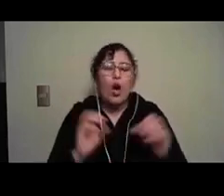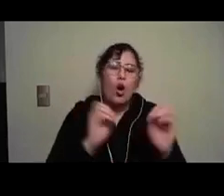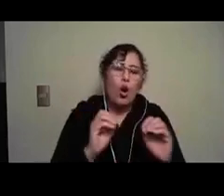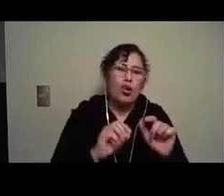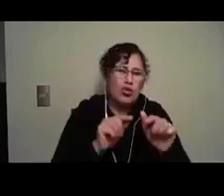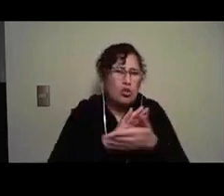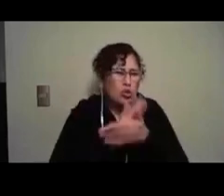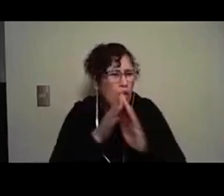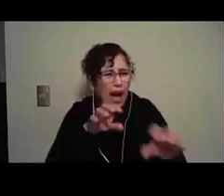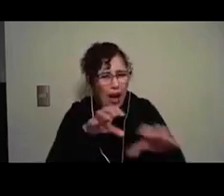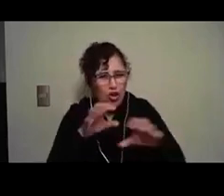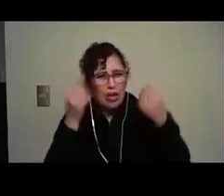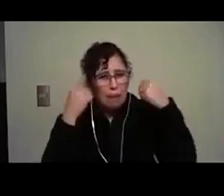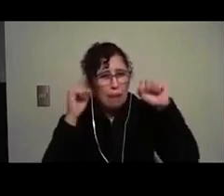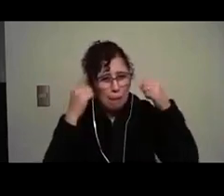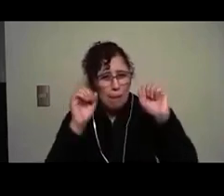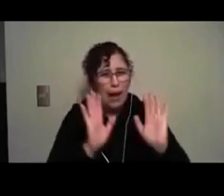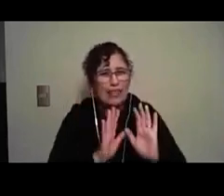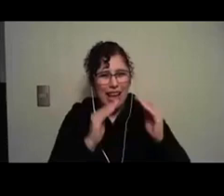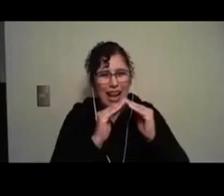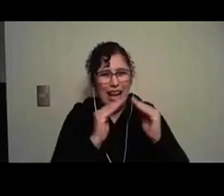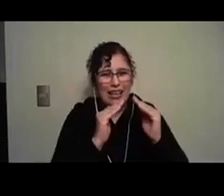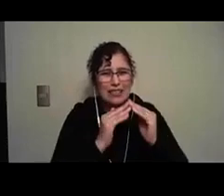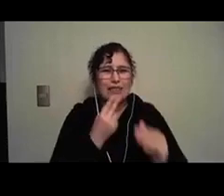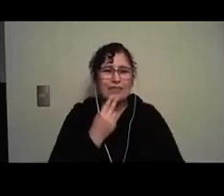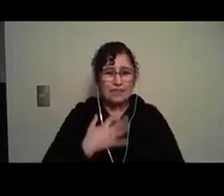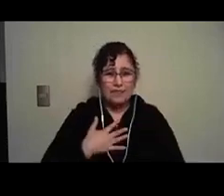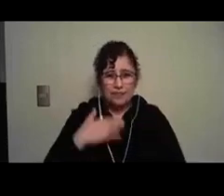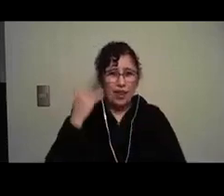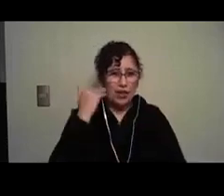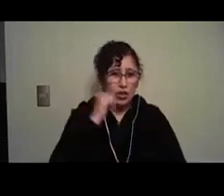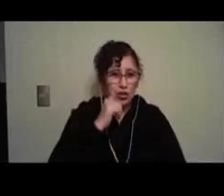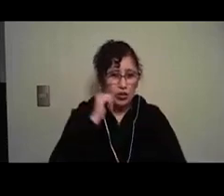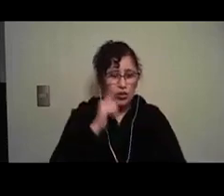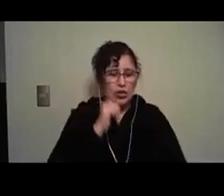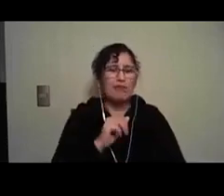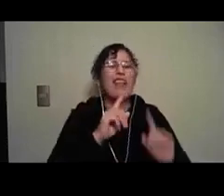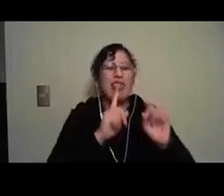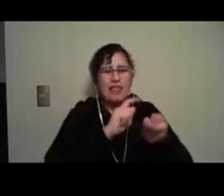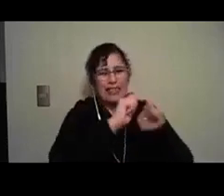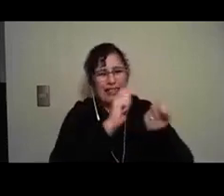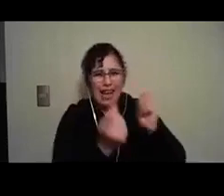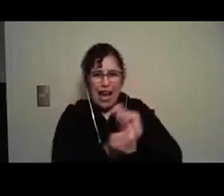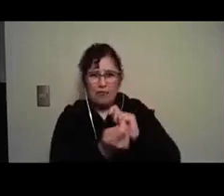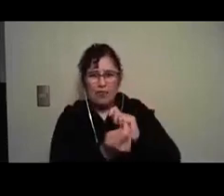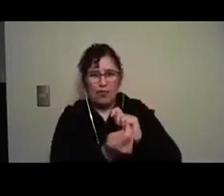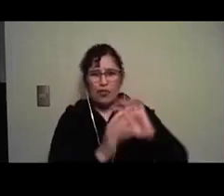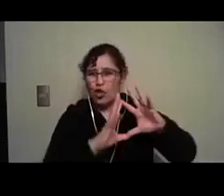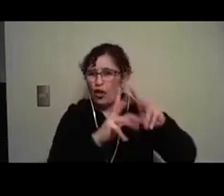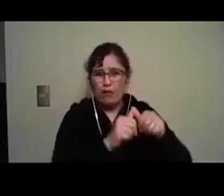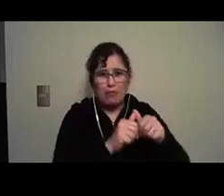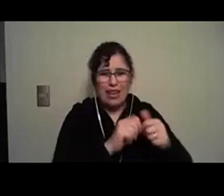todas esas cosas prácticas, ¿ya? Porque significa una dinámica, un cambio en la dinámica familiar